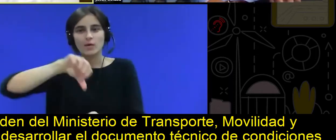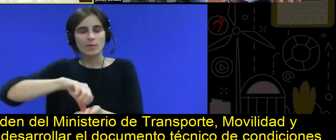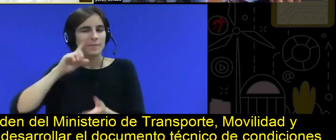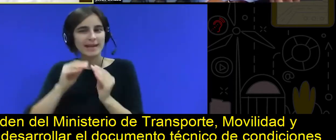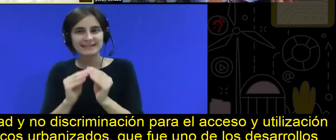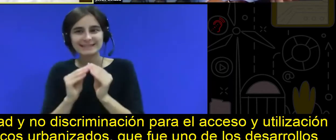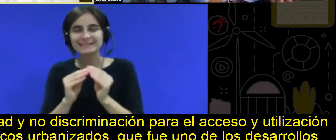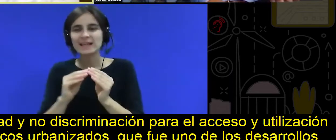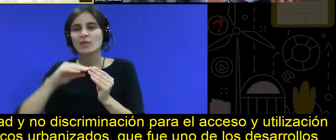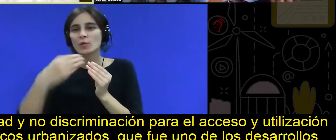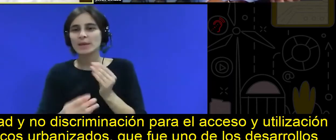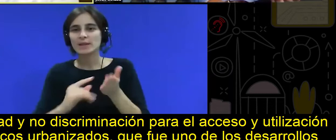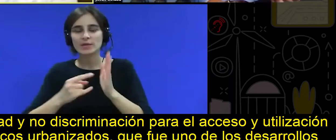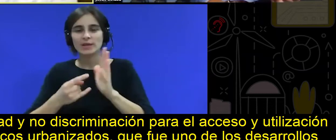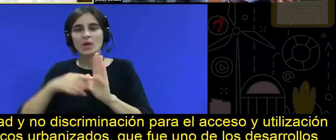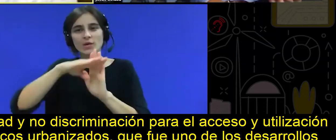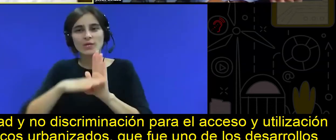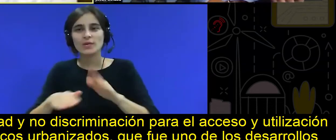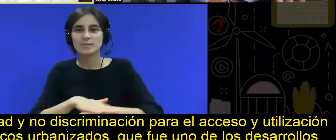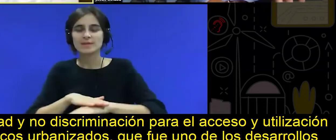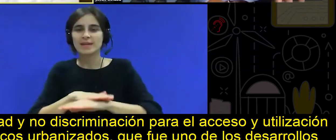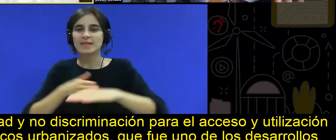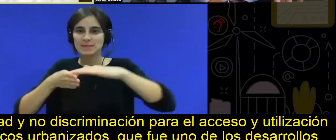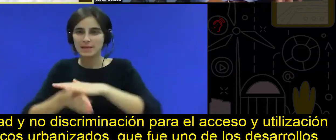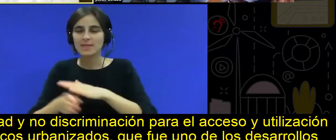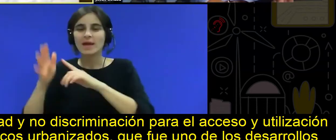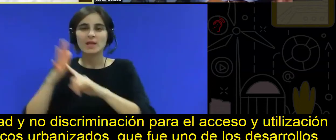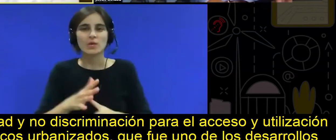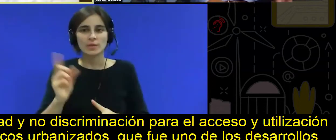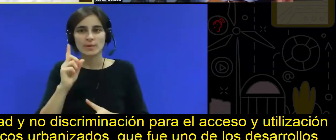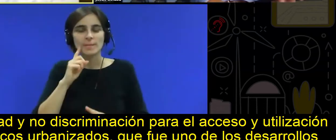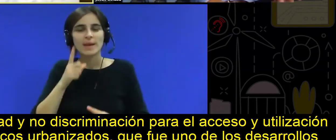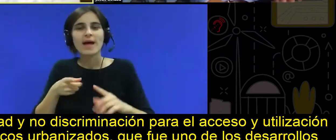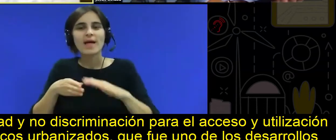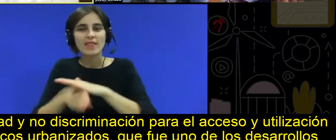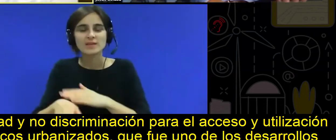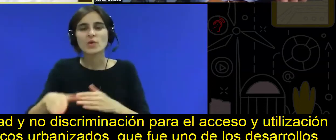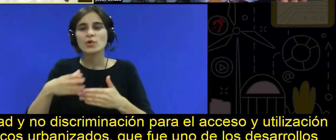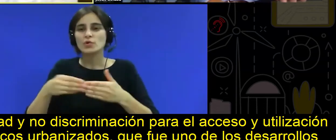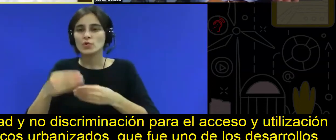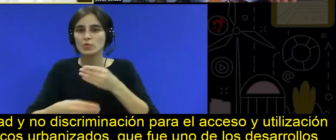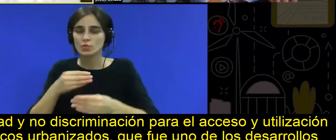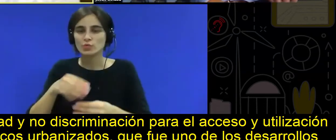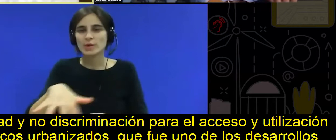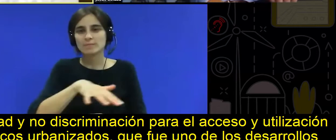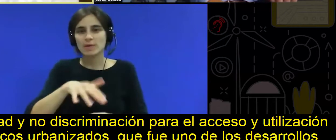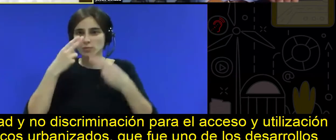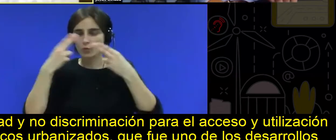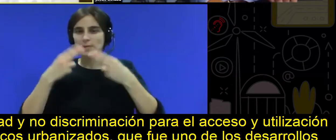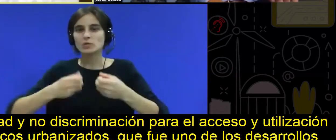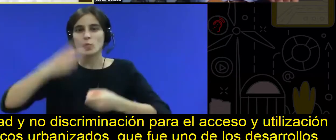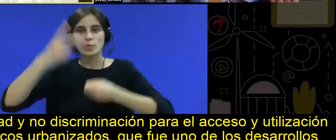condiciones básicas de accesibilidad y no discriminación para el acceso y la utilización de los espacios públicos urbanizados, que fue una